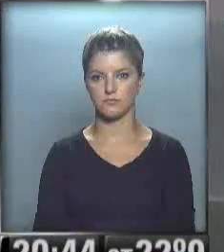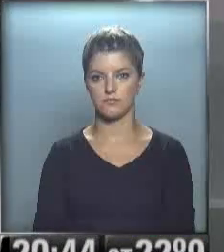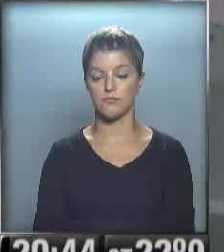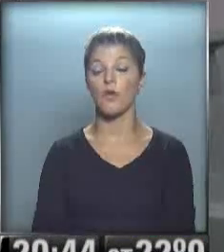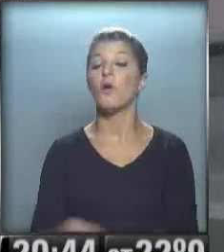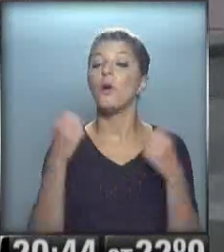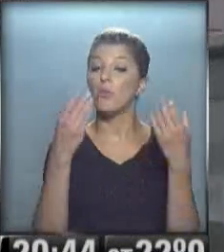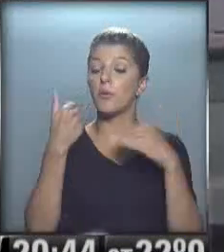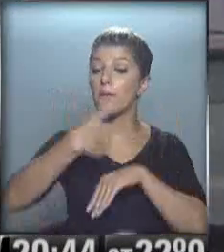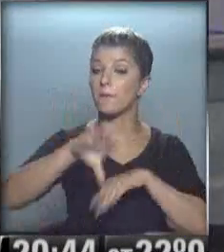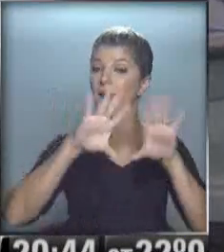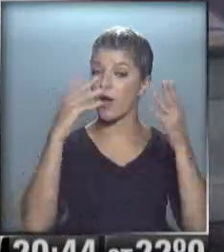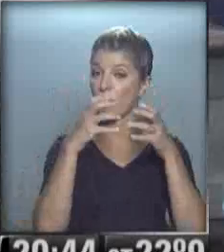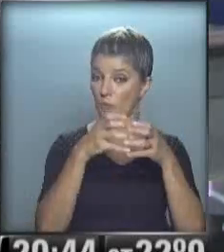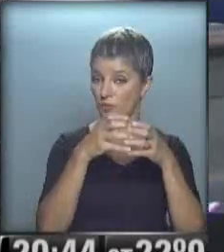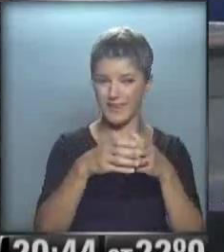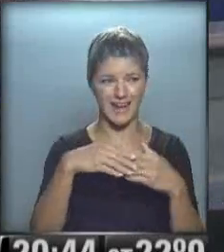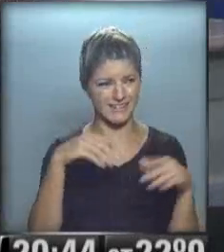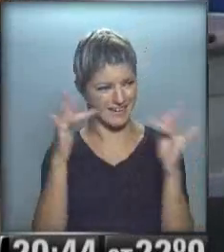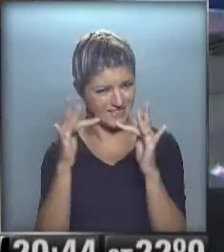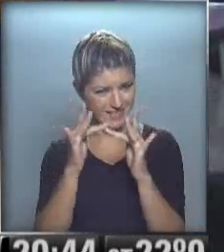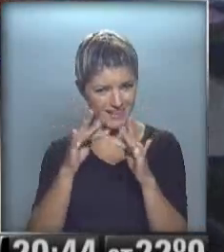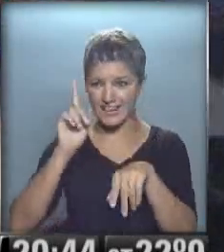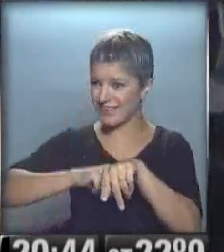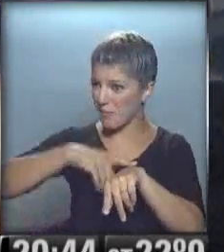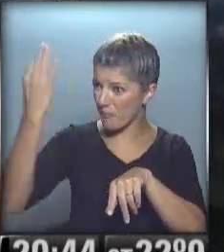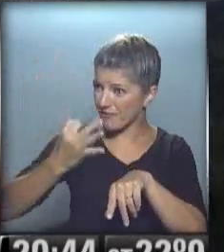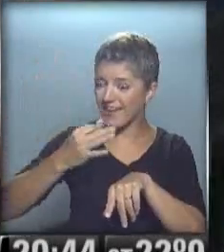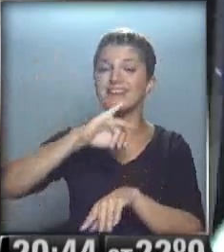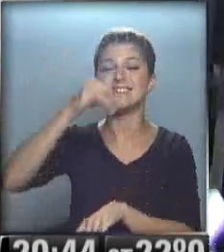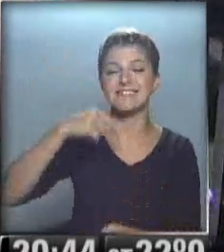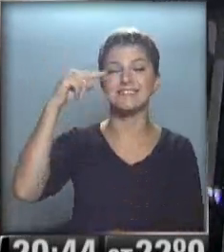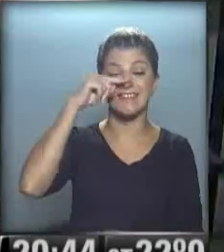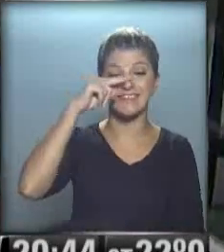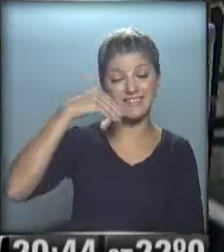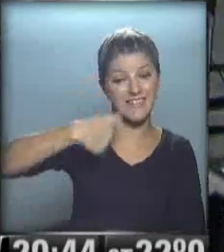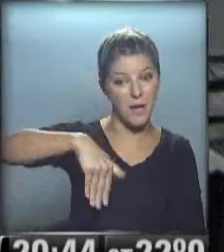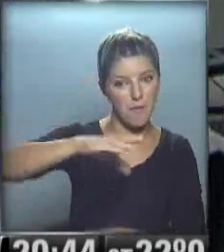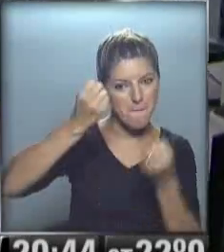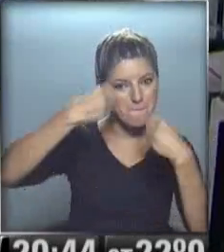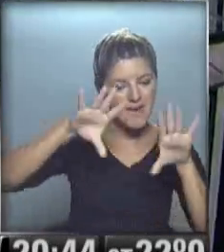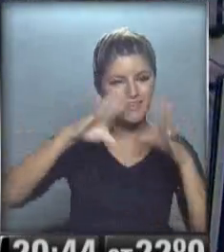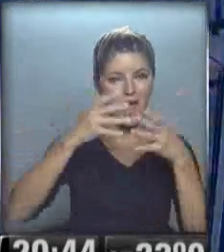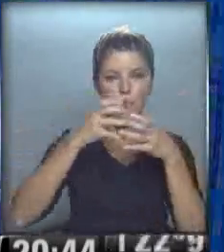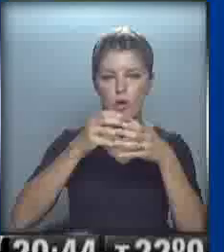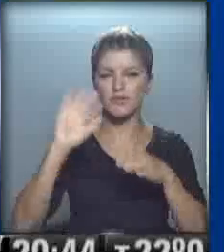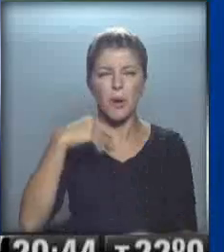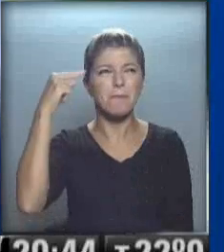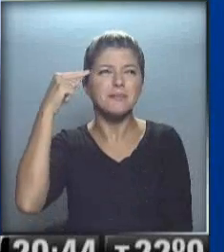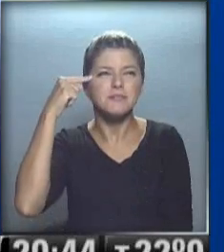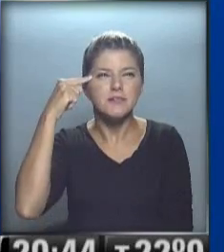Muy bien, se viene el Mundial de las redes sociales. En tiempo real, Pablo. Así es, a 77 días todos estamos pensando cómo